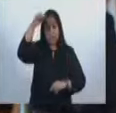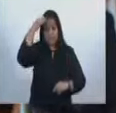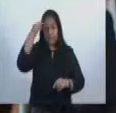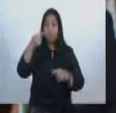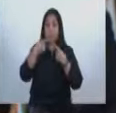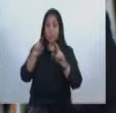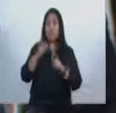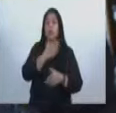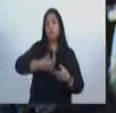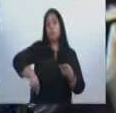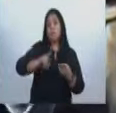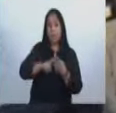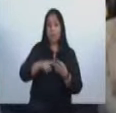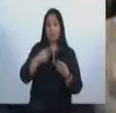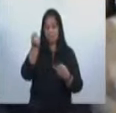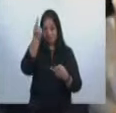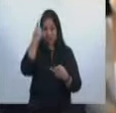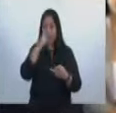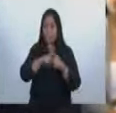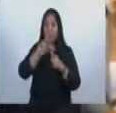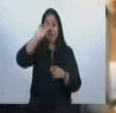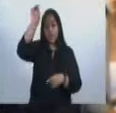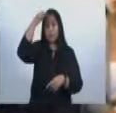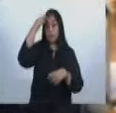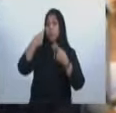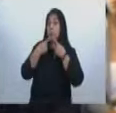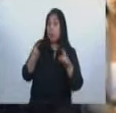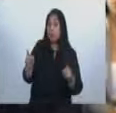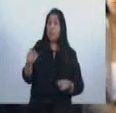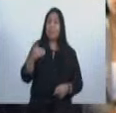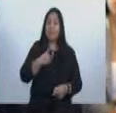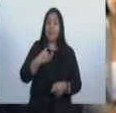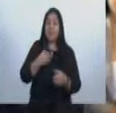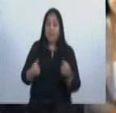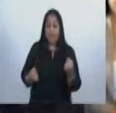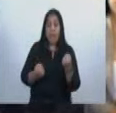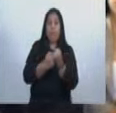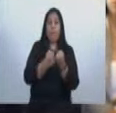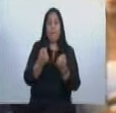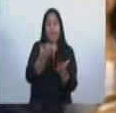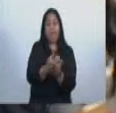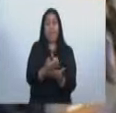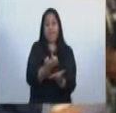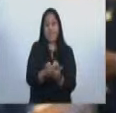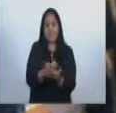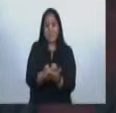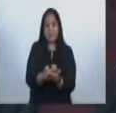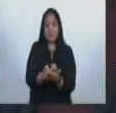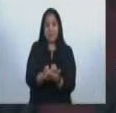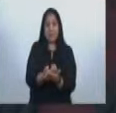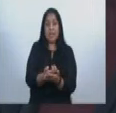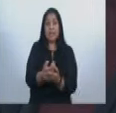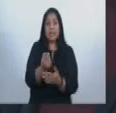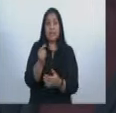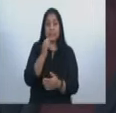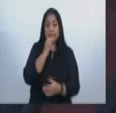gobiernos los estados entienden que las políticas públicas tienen que estar apoyadas en evidencia